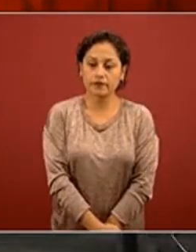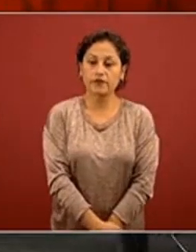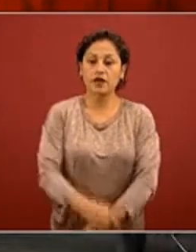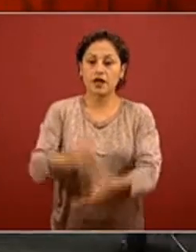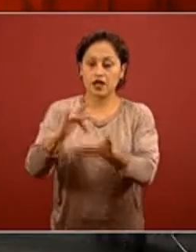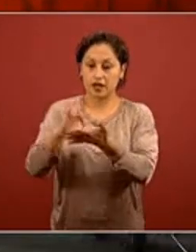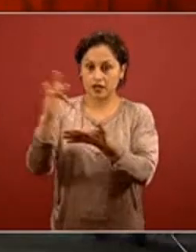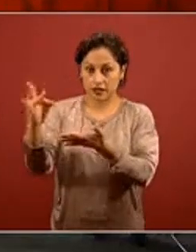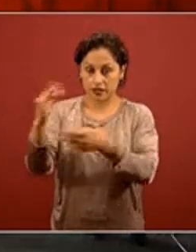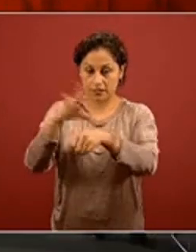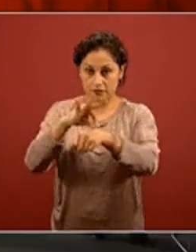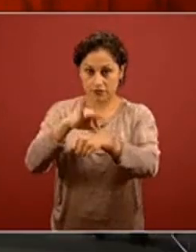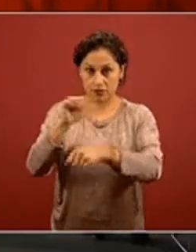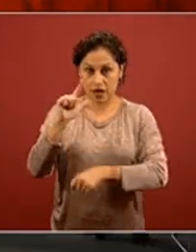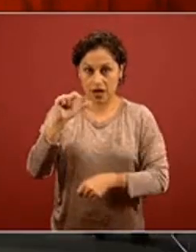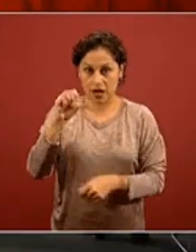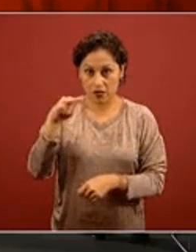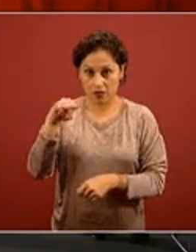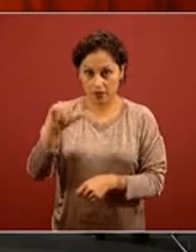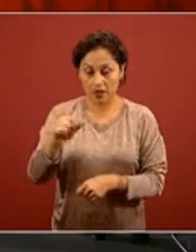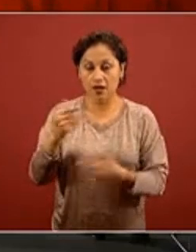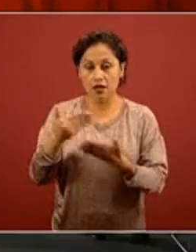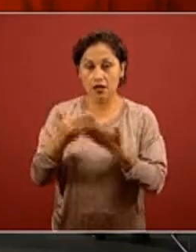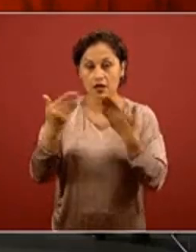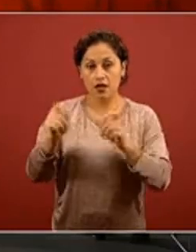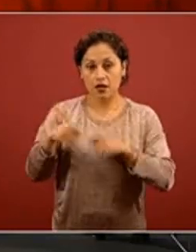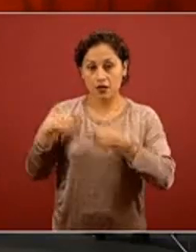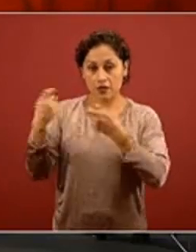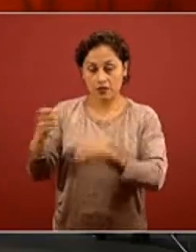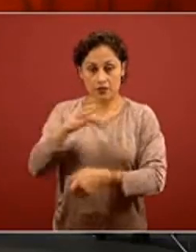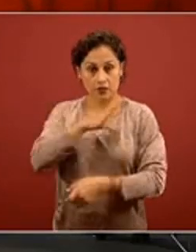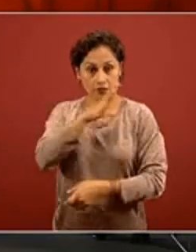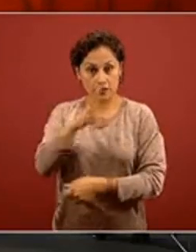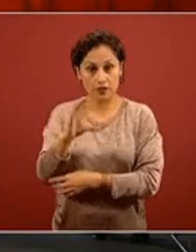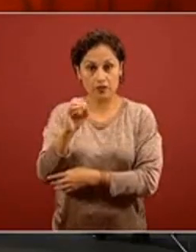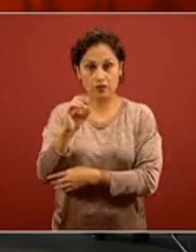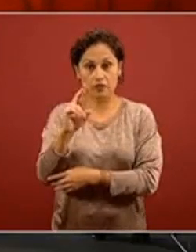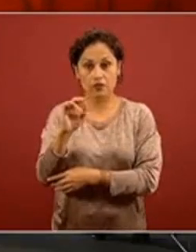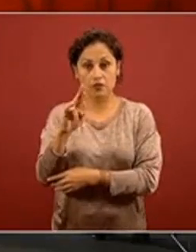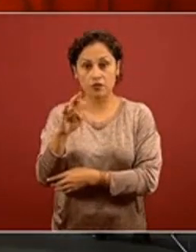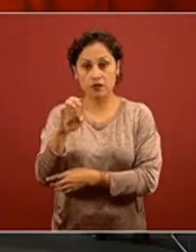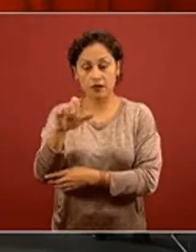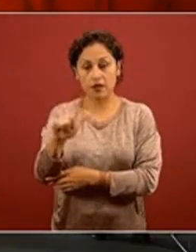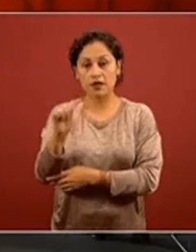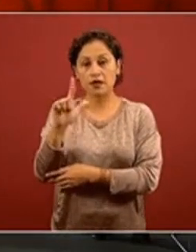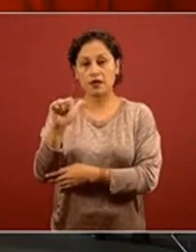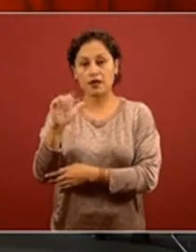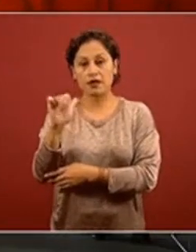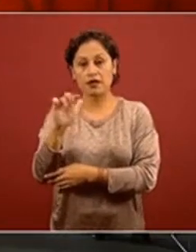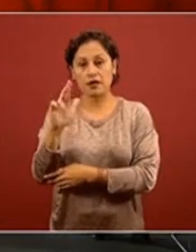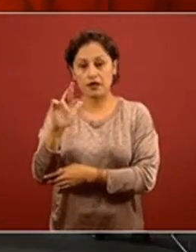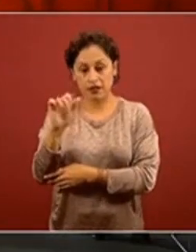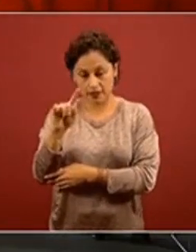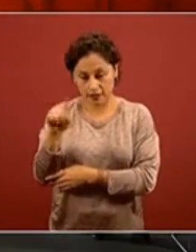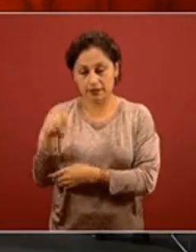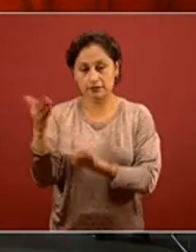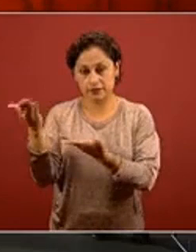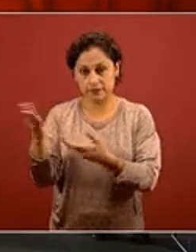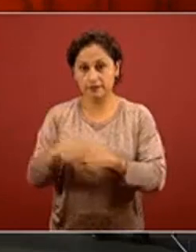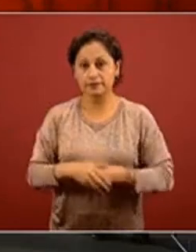Gracias, doctora Lumía. Le damos la palabra al coronel Perea Alcaraz, por favor, coronel, si es tan amable. Gracias,